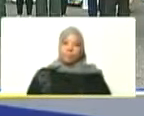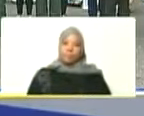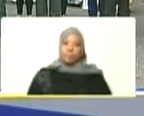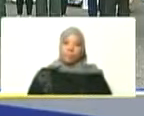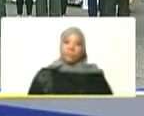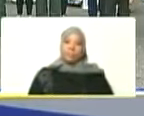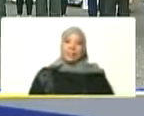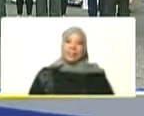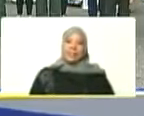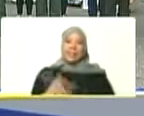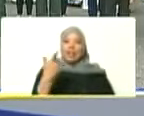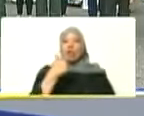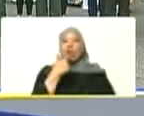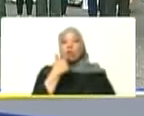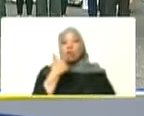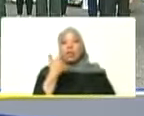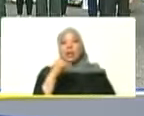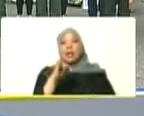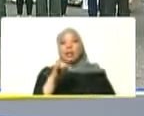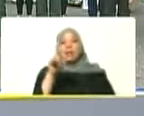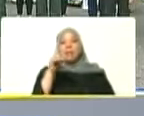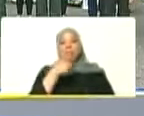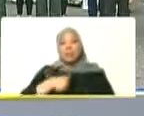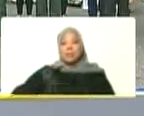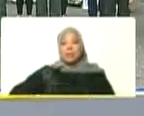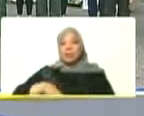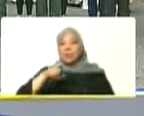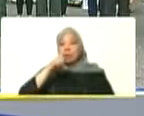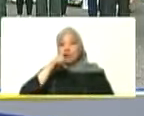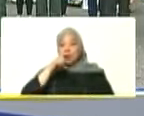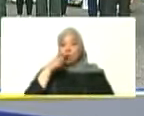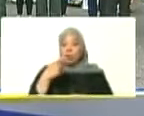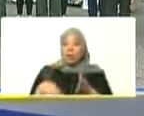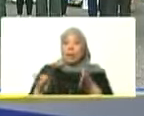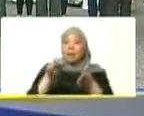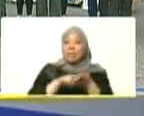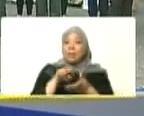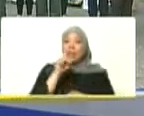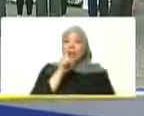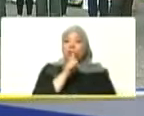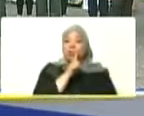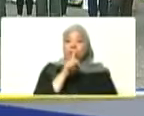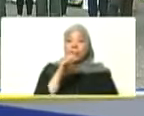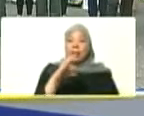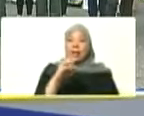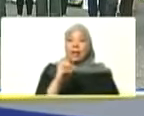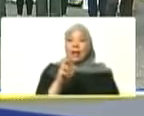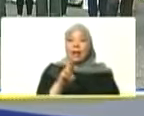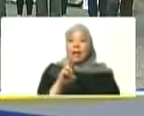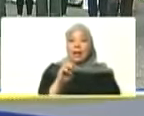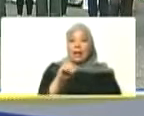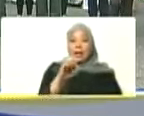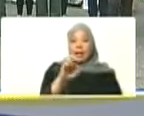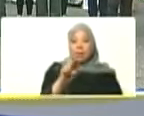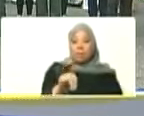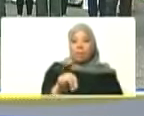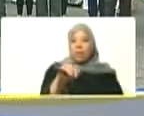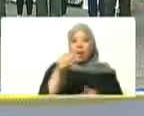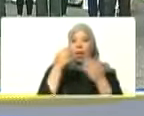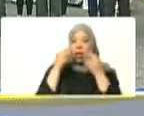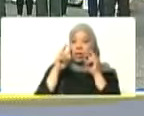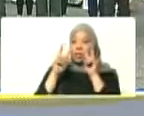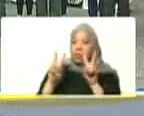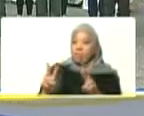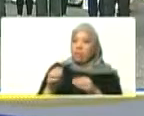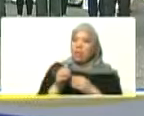Carmen Teresa Meléndez Rivas. Ahí se ve cómo la revolución bolivariana tiene liderazgos